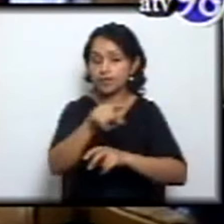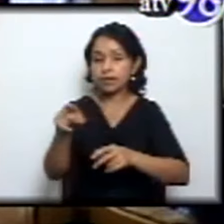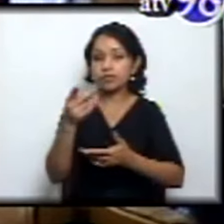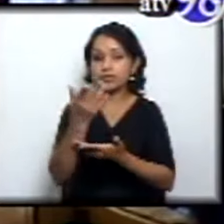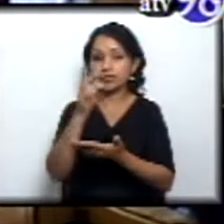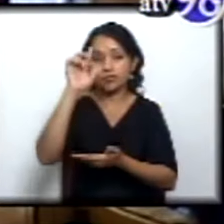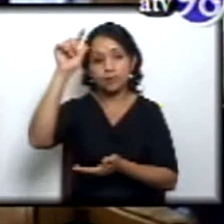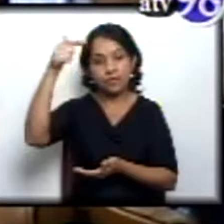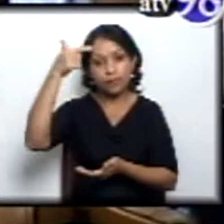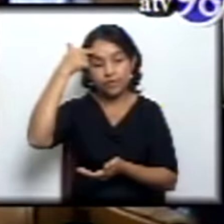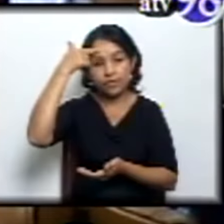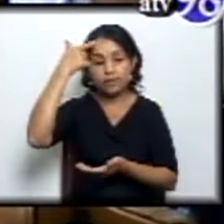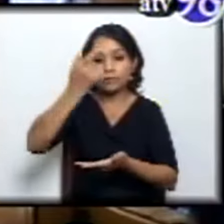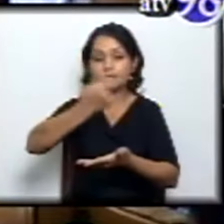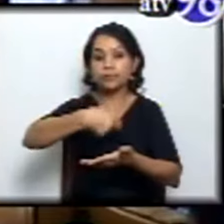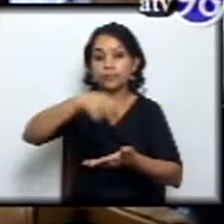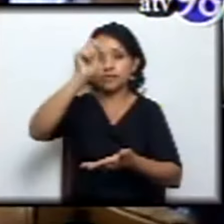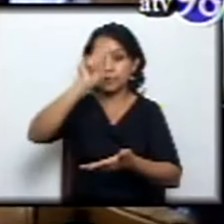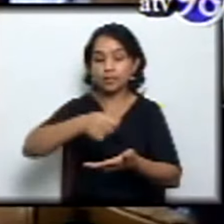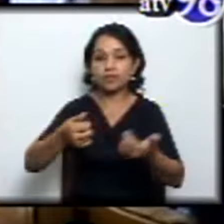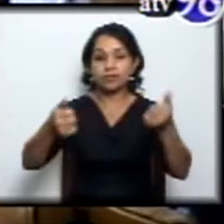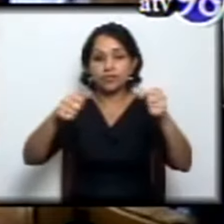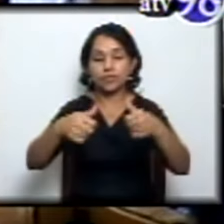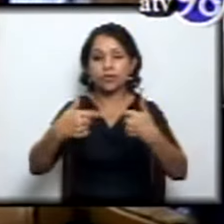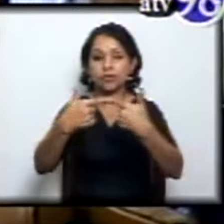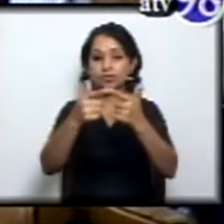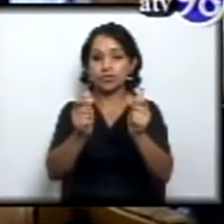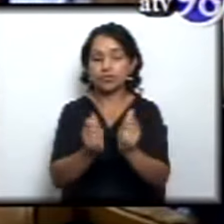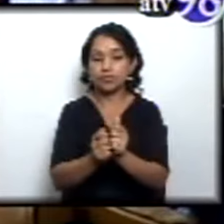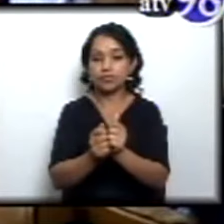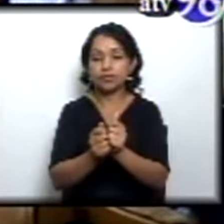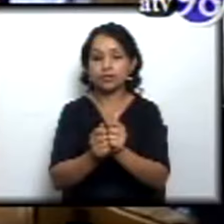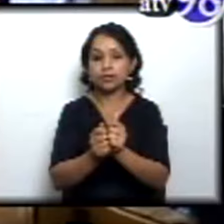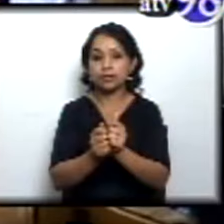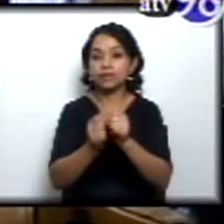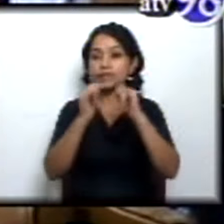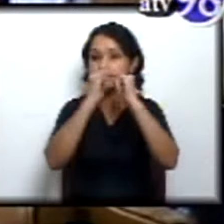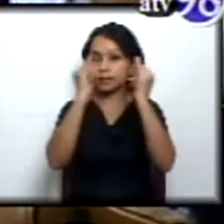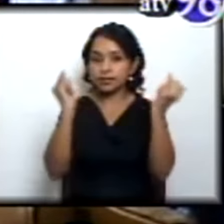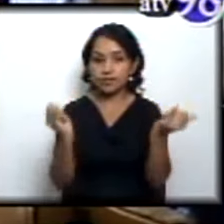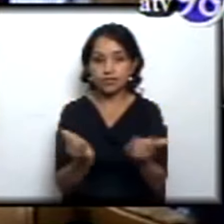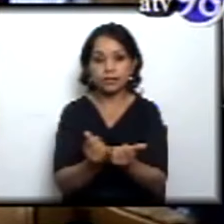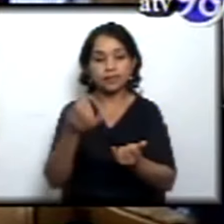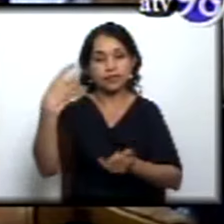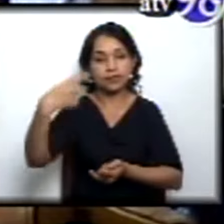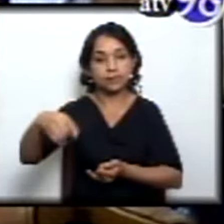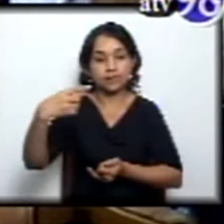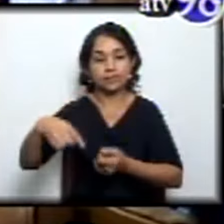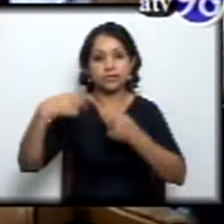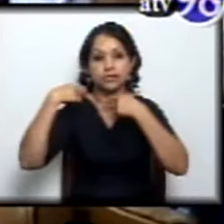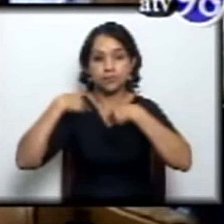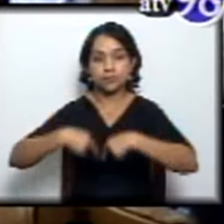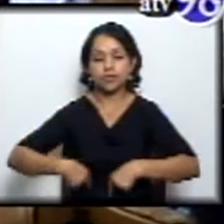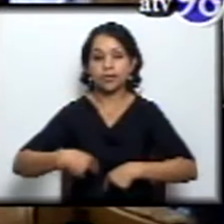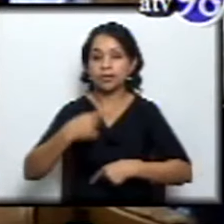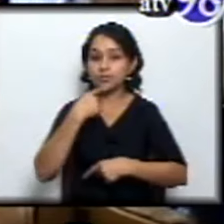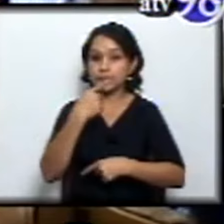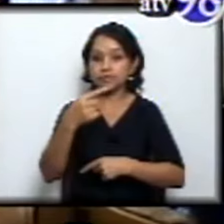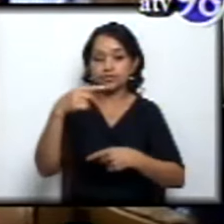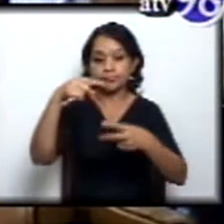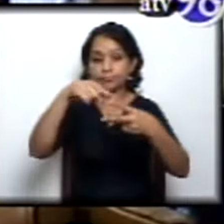El Estado ha suscrito y ratificado un conjunto de instrumentos internacionales de derechos humanos, solamente por mencionar